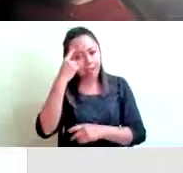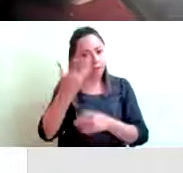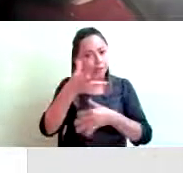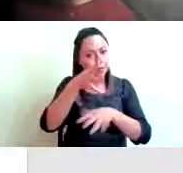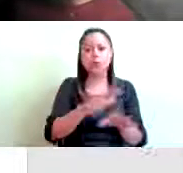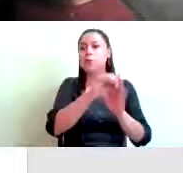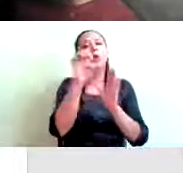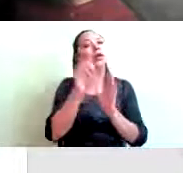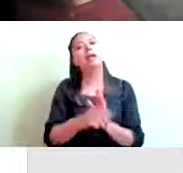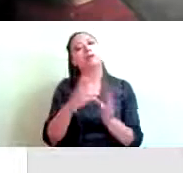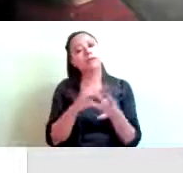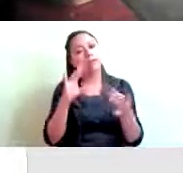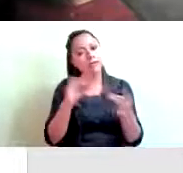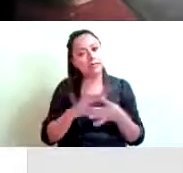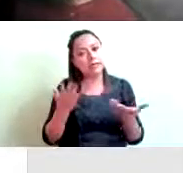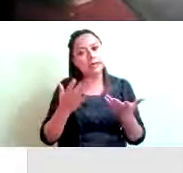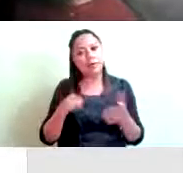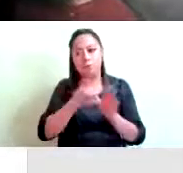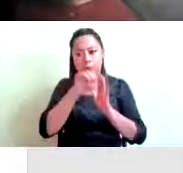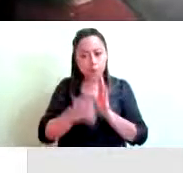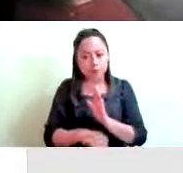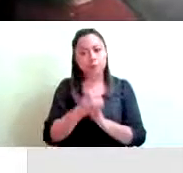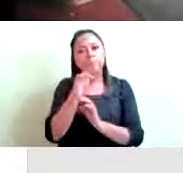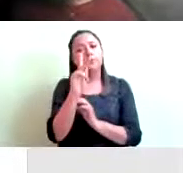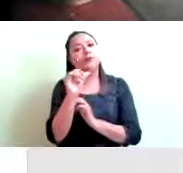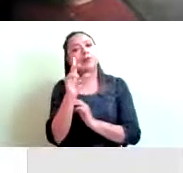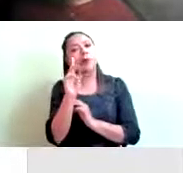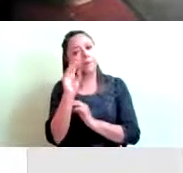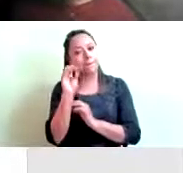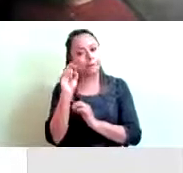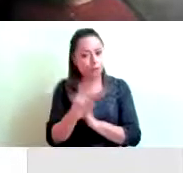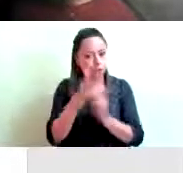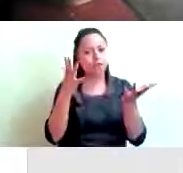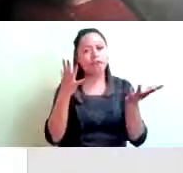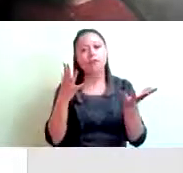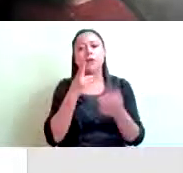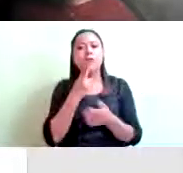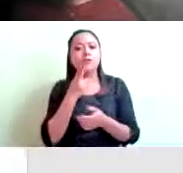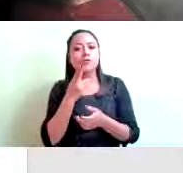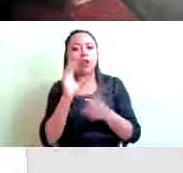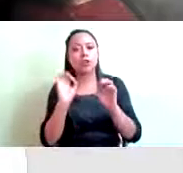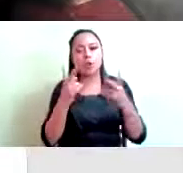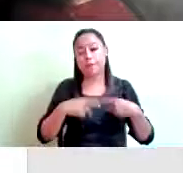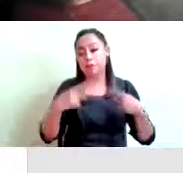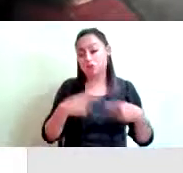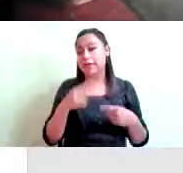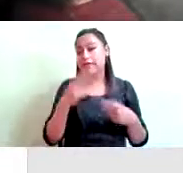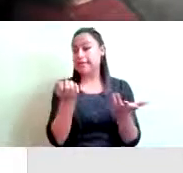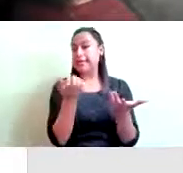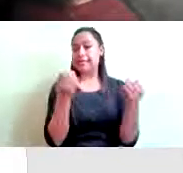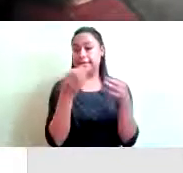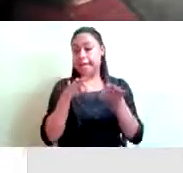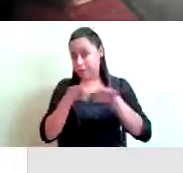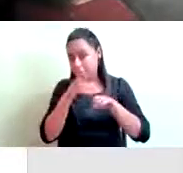ejemplo, desde cuestiones como un padrón de usuarios y de cosechadores de de cosechadores de agua de